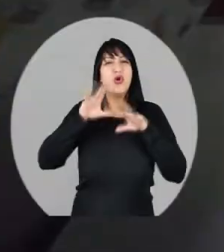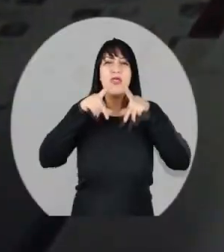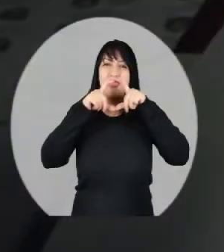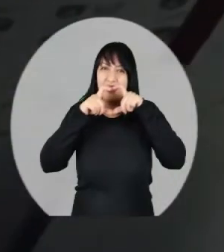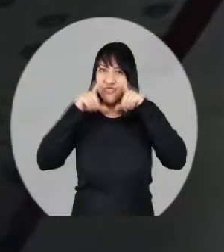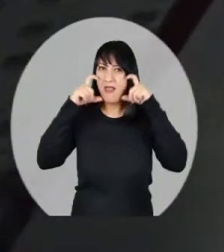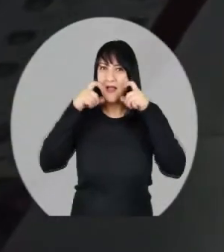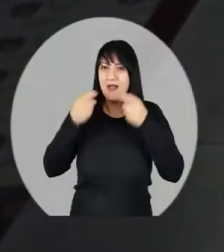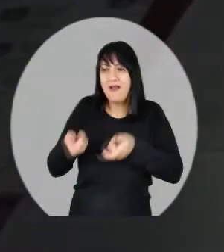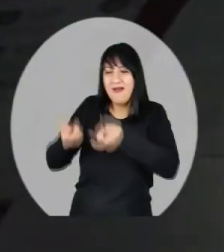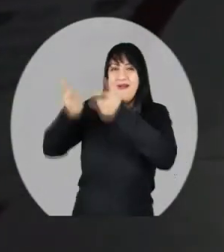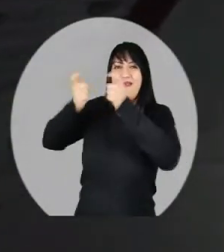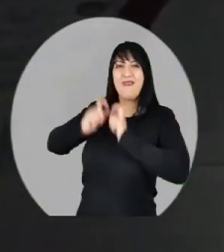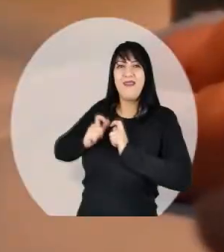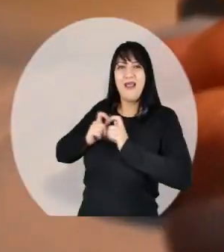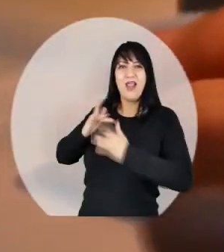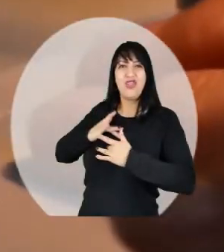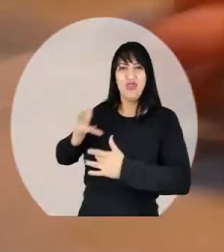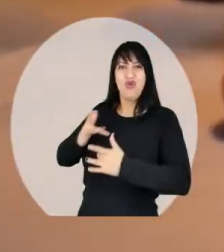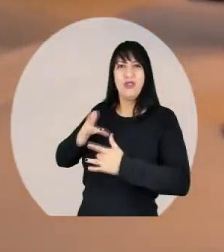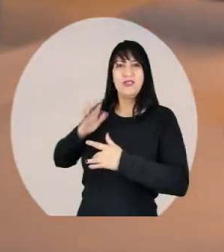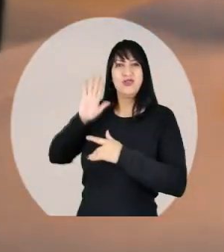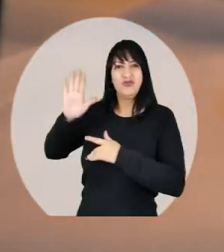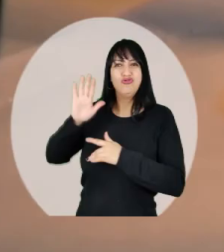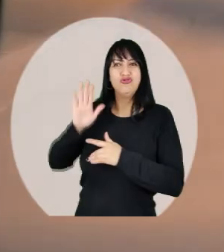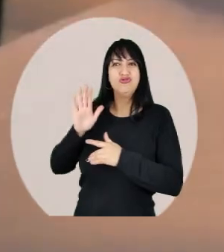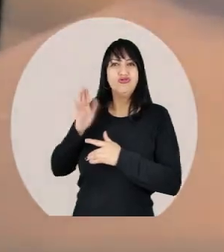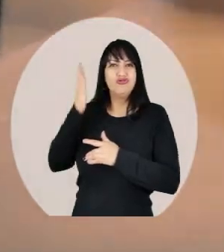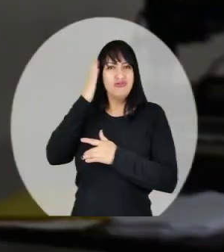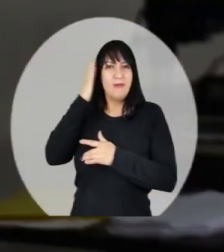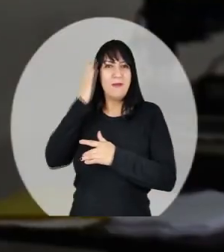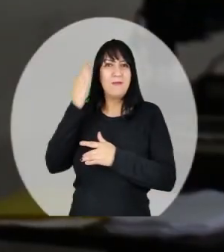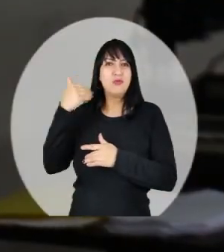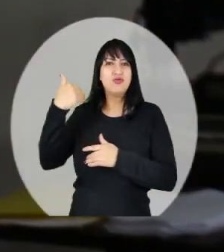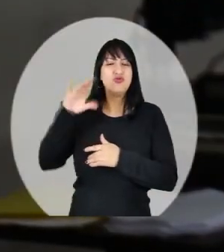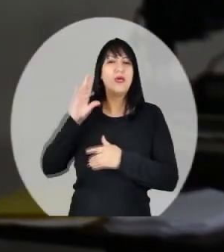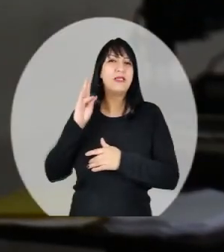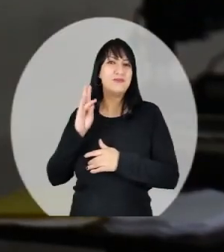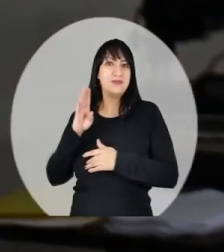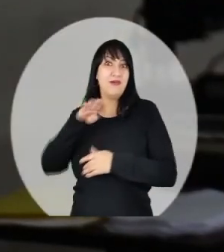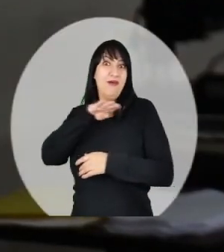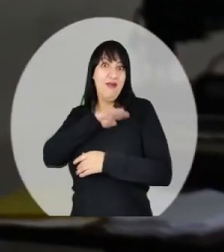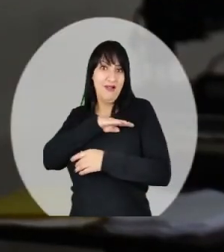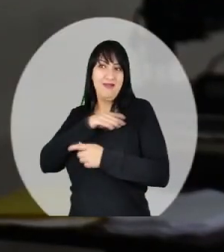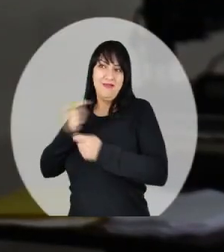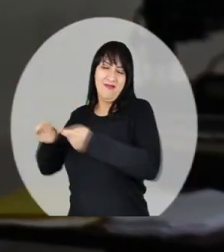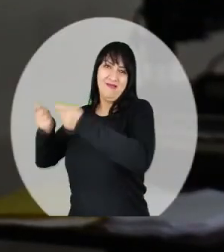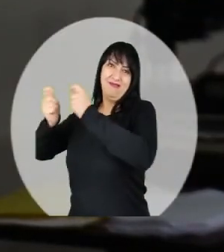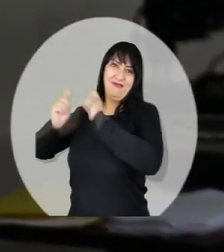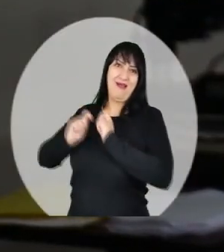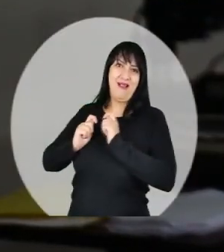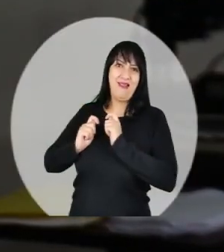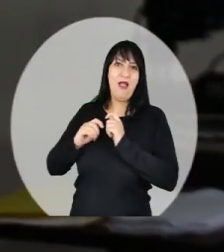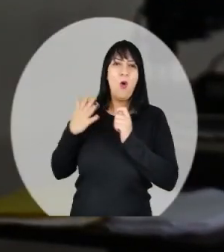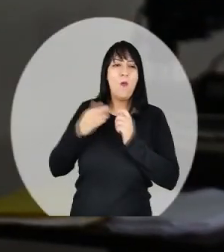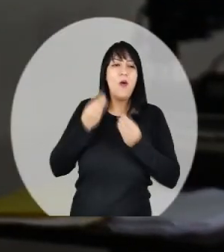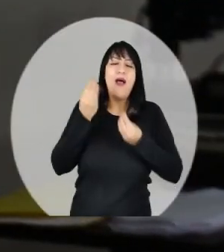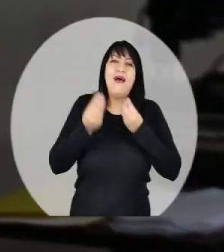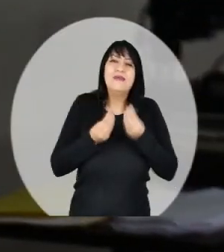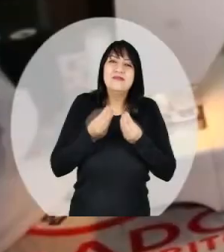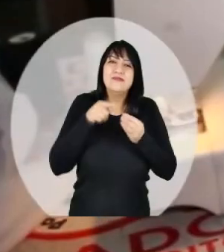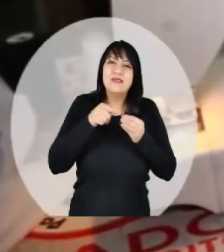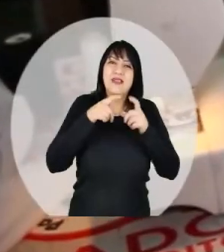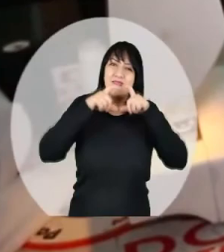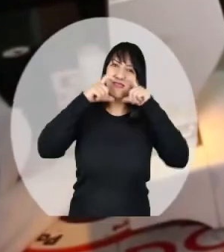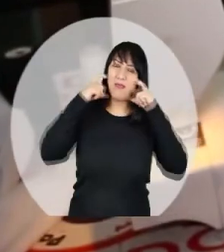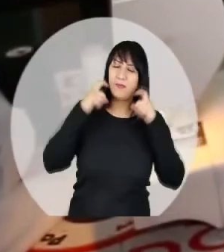Nosotros hemos tenido el privilegio de recibir una tela donada desde la presidencia, desde el despacho de la primera dama y hemos pensado en